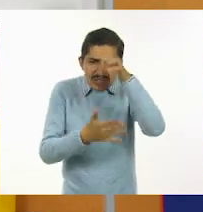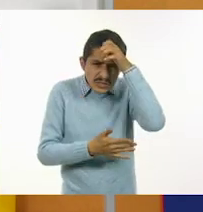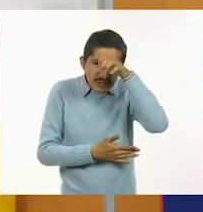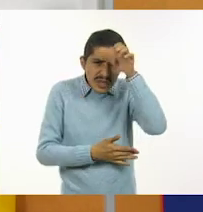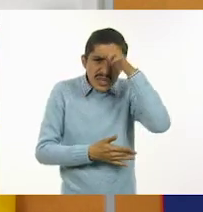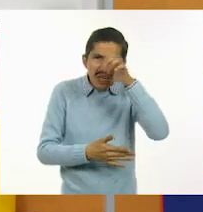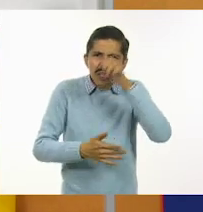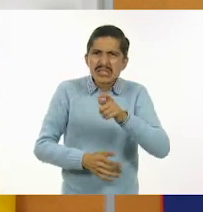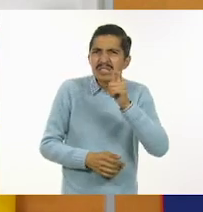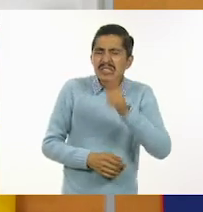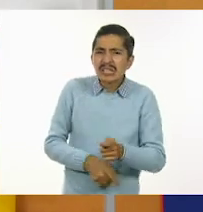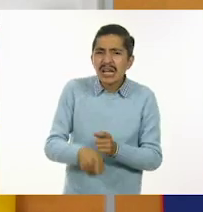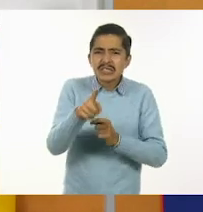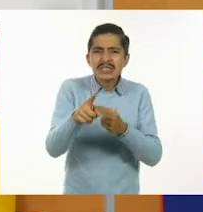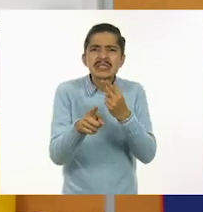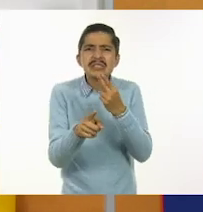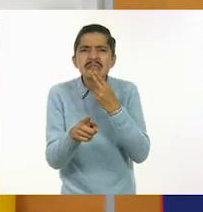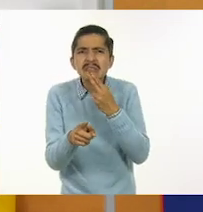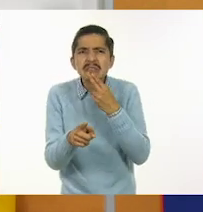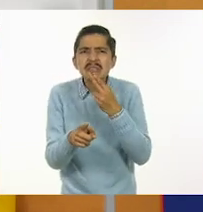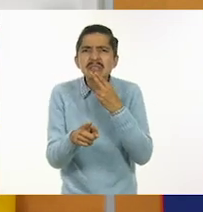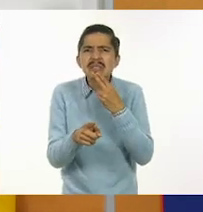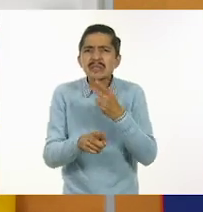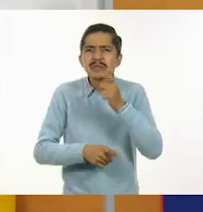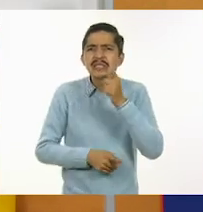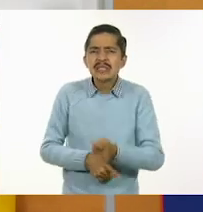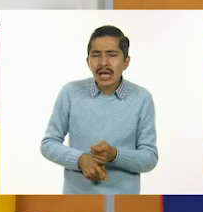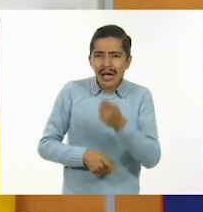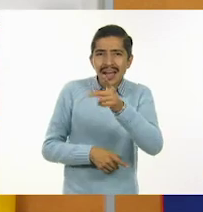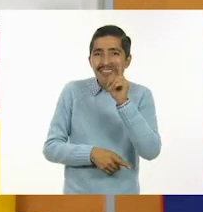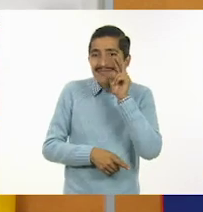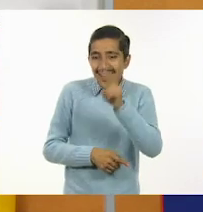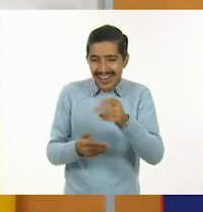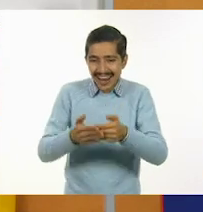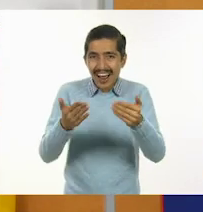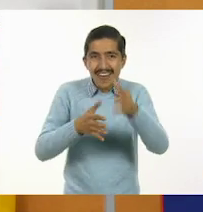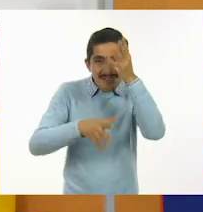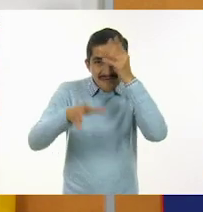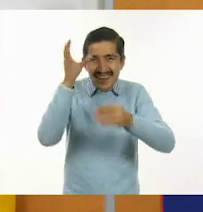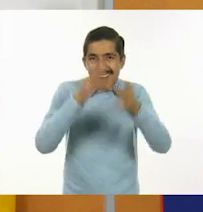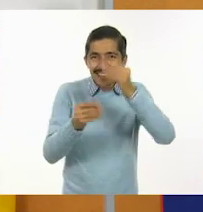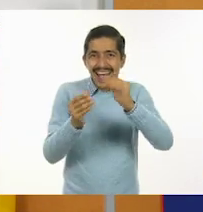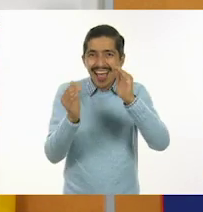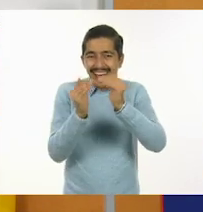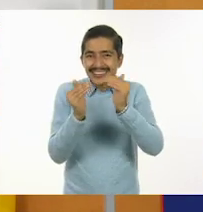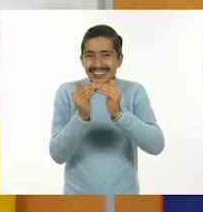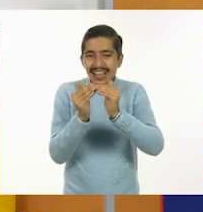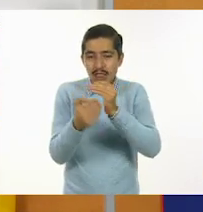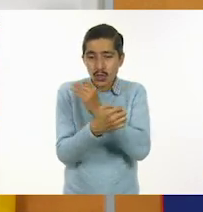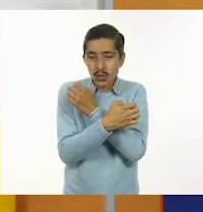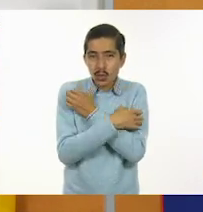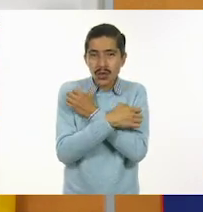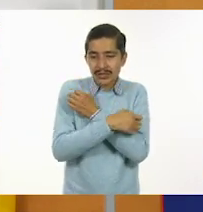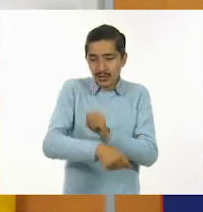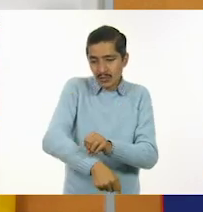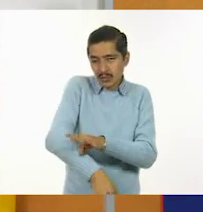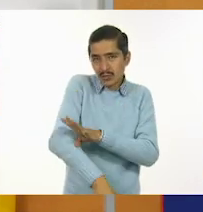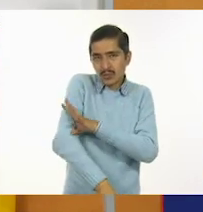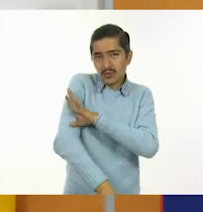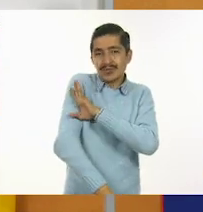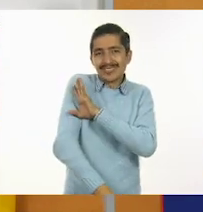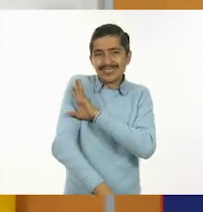experiencia que les ha servido de a partir de que han visto Aprende en Casa, educación socioemocional. ¿Cómo? ¿Qué han